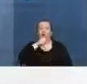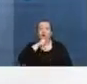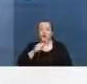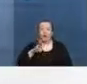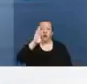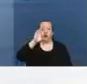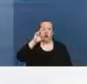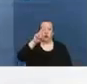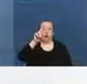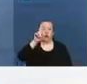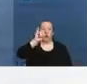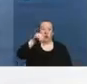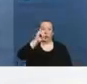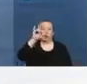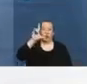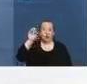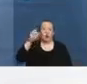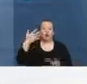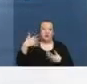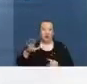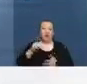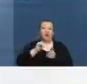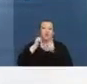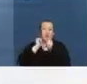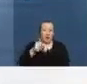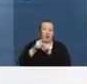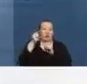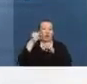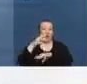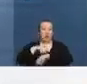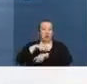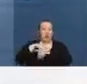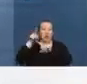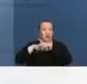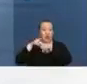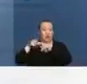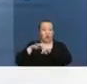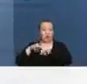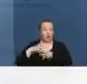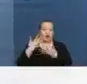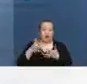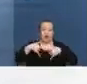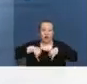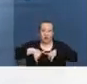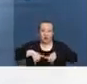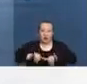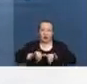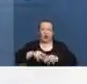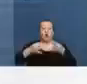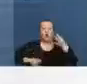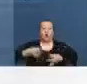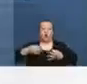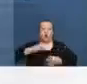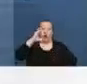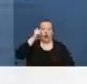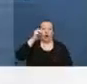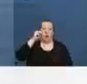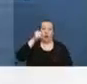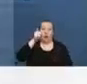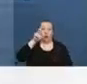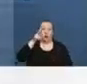cayó hace meses no pasa nada le decía que la jueza que les hizo todo esto fue la inefable jueza camacho que sabiendo que bien por escena